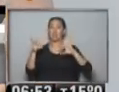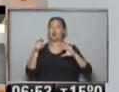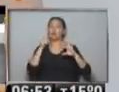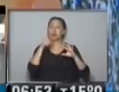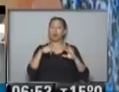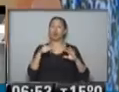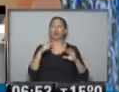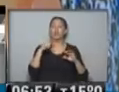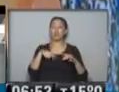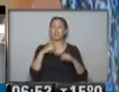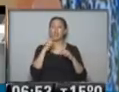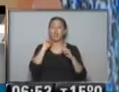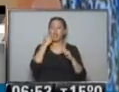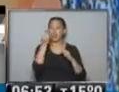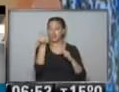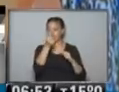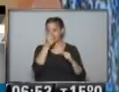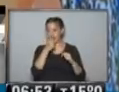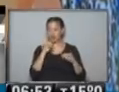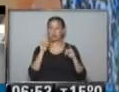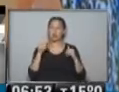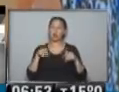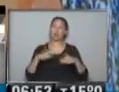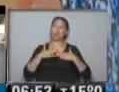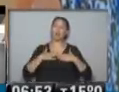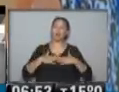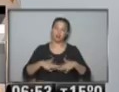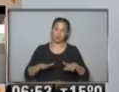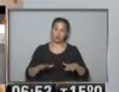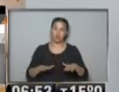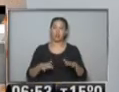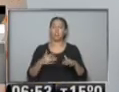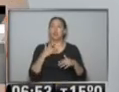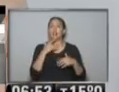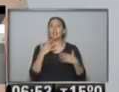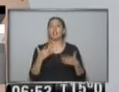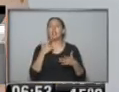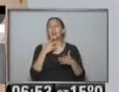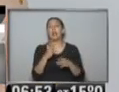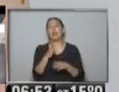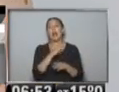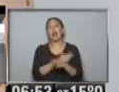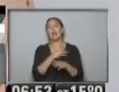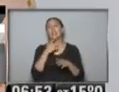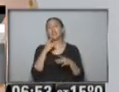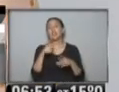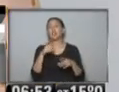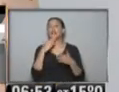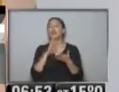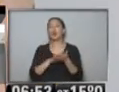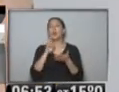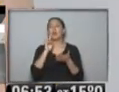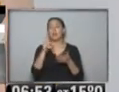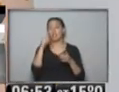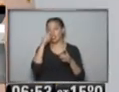fin de semana. Así es, así es. Da un respiro. Sí. Bueno, al menos eso. Antes de los anticipos de Visión 7,